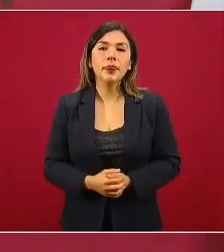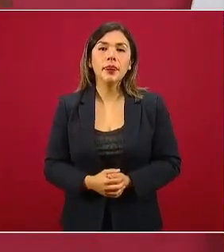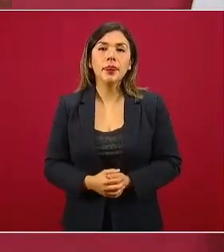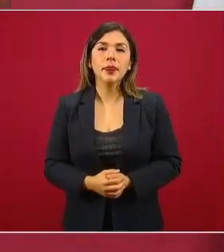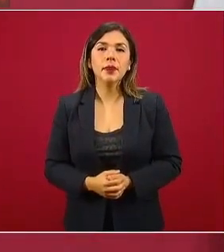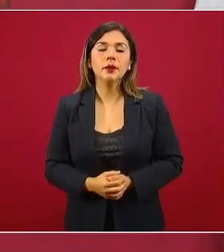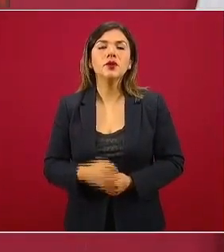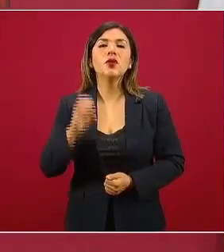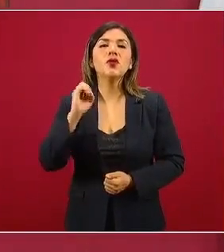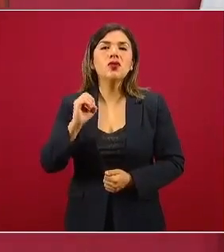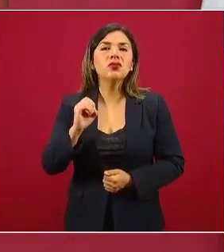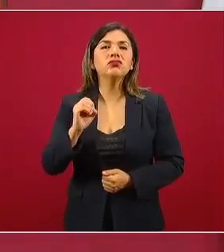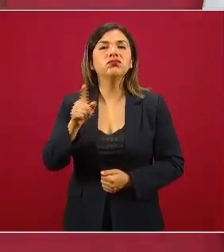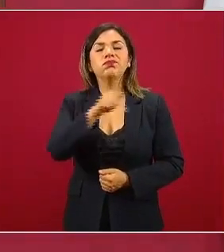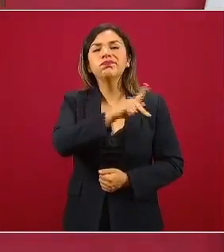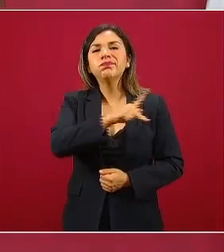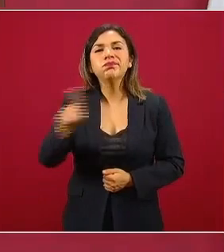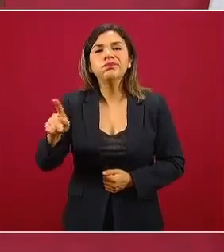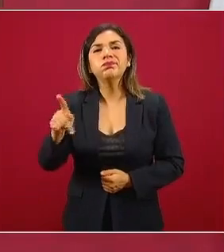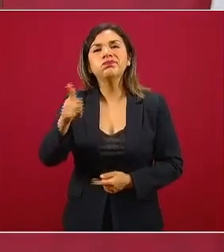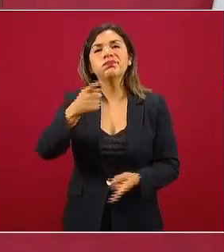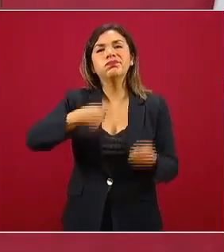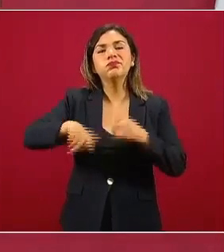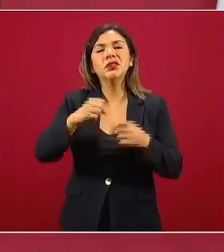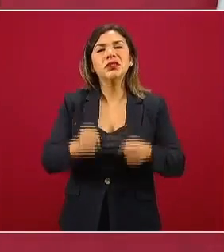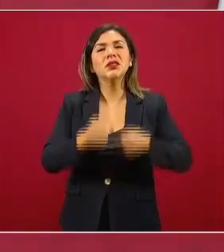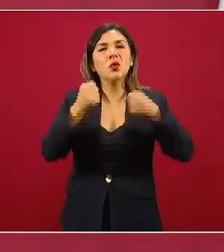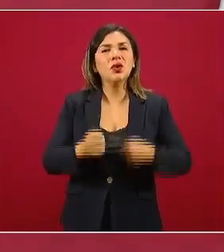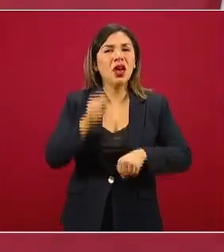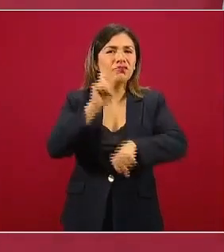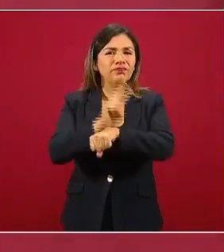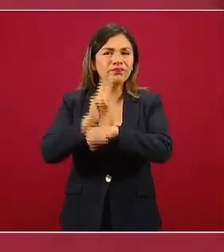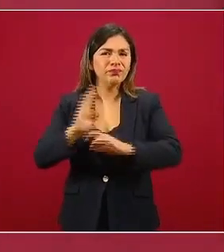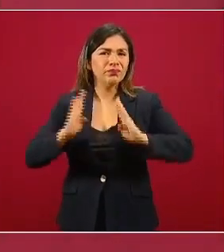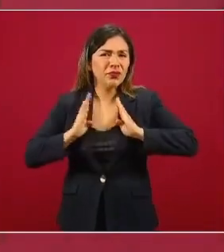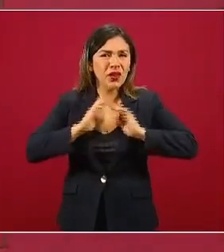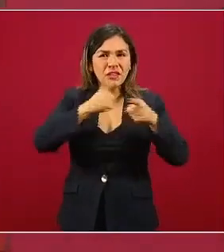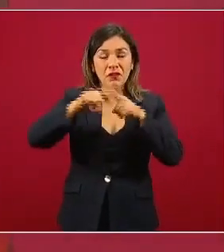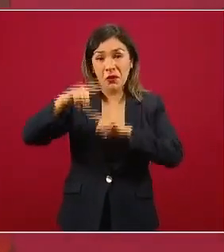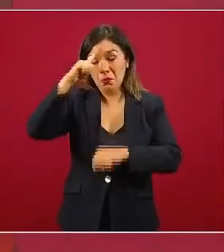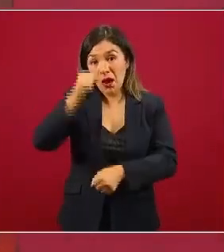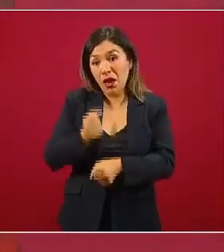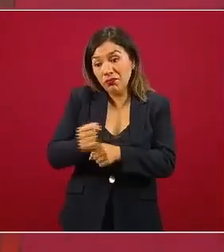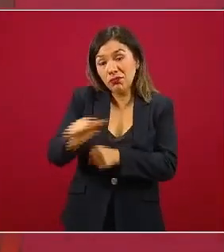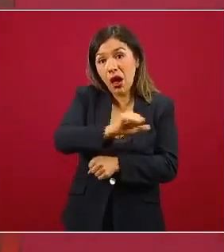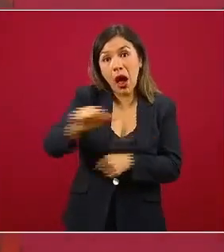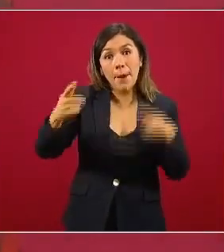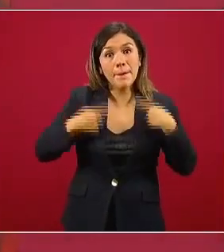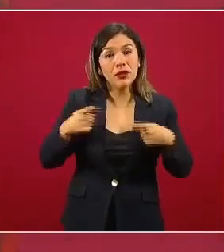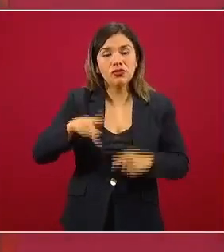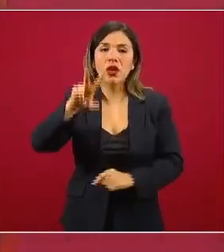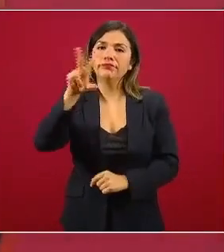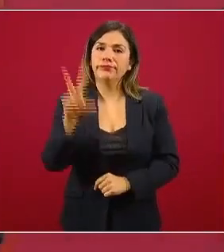a las fuerzas de seguridad del Estado para reprimir al pueblo